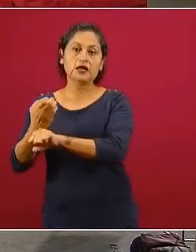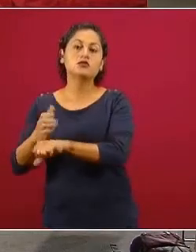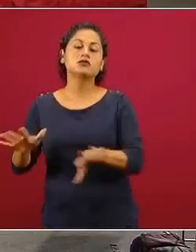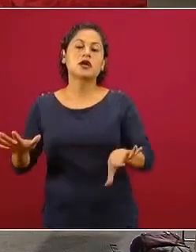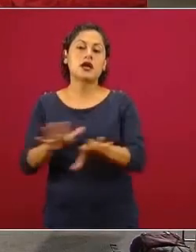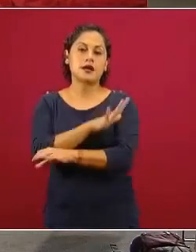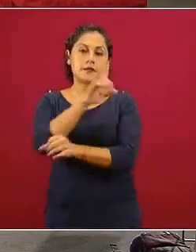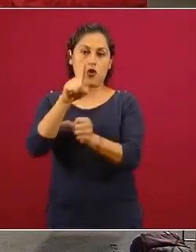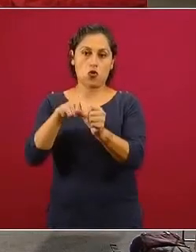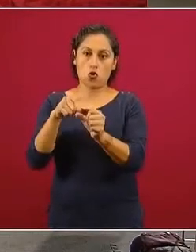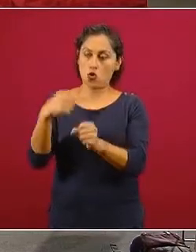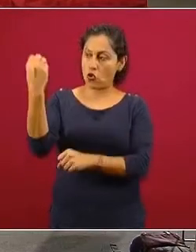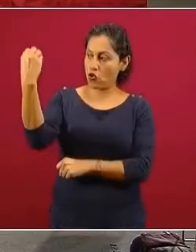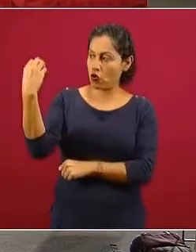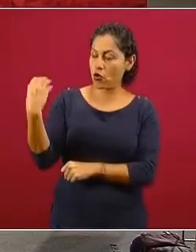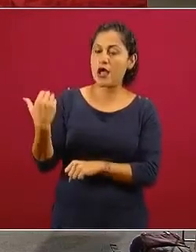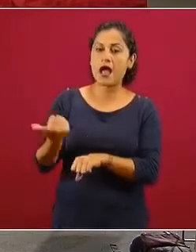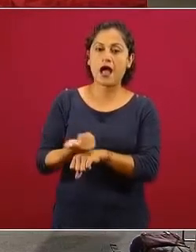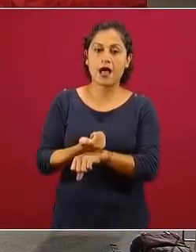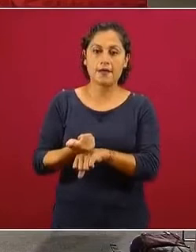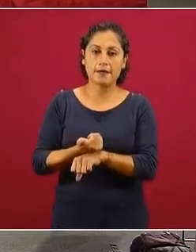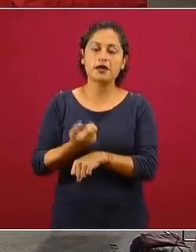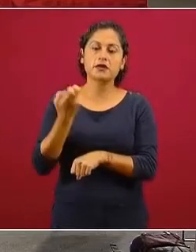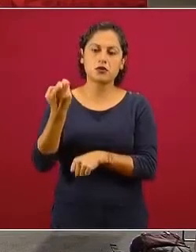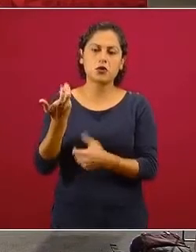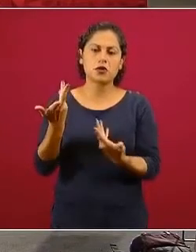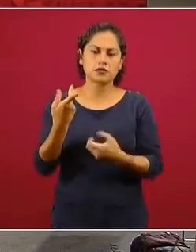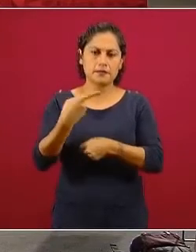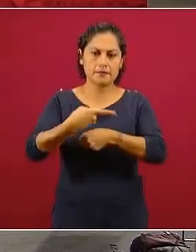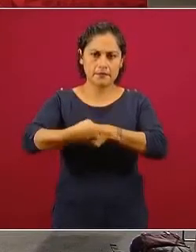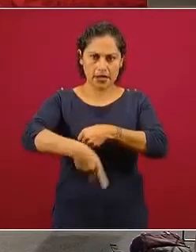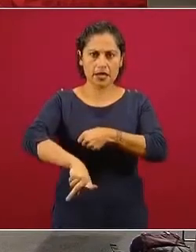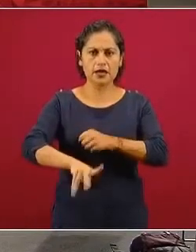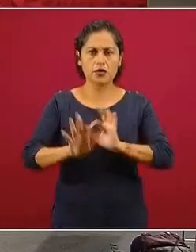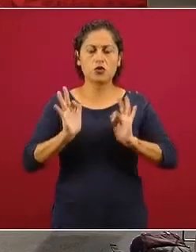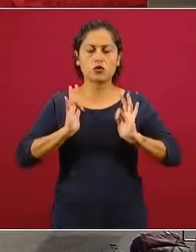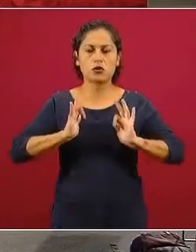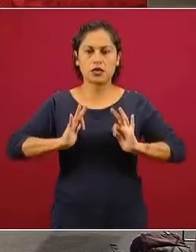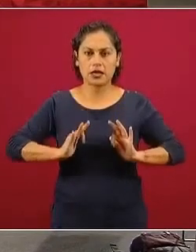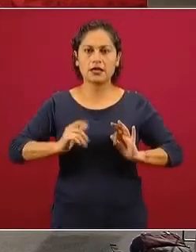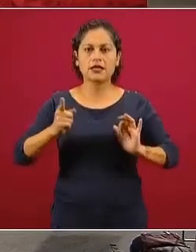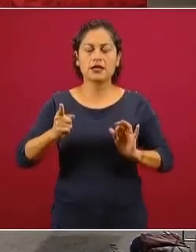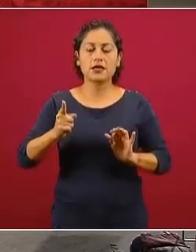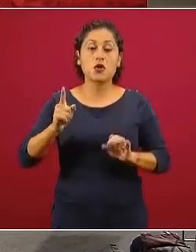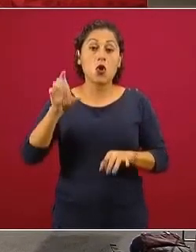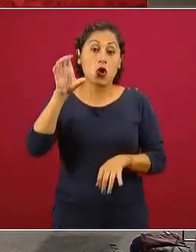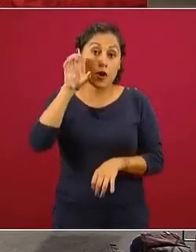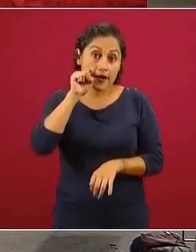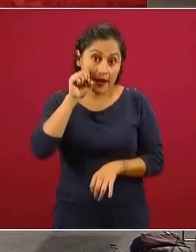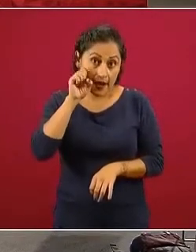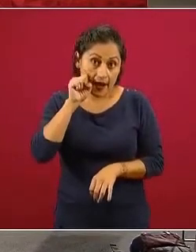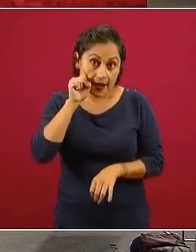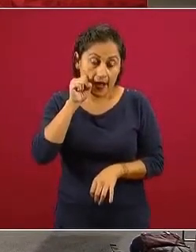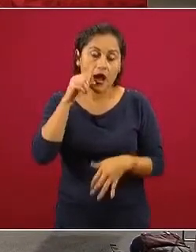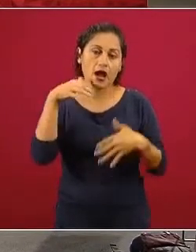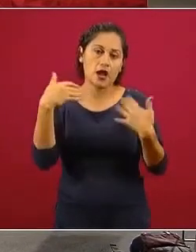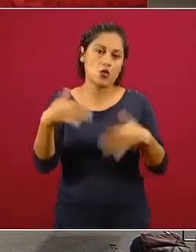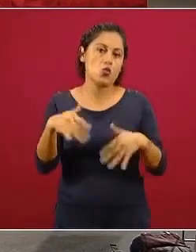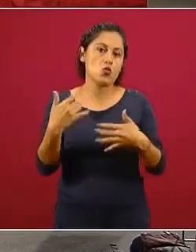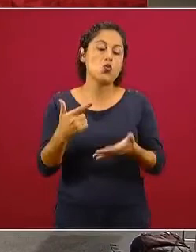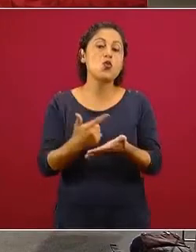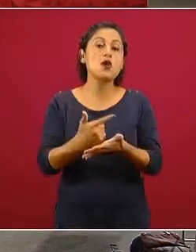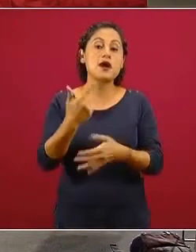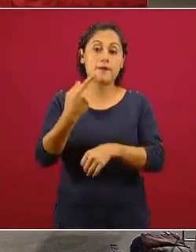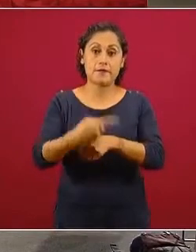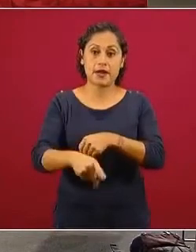moderado, casi un número un poco mayor en color naranja, que es el riesgo en este caso alto, y